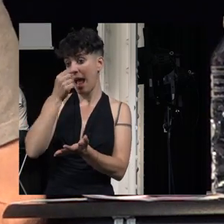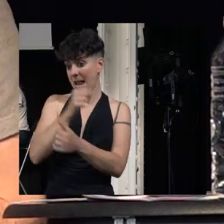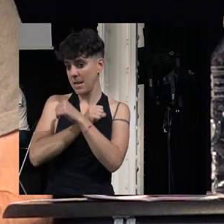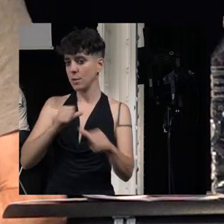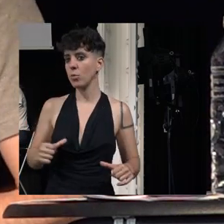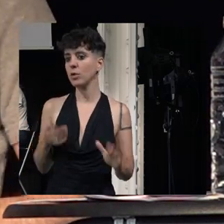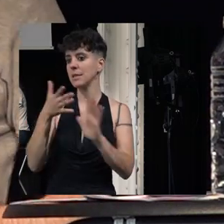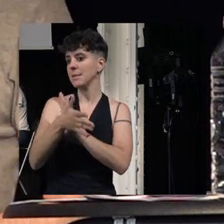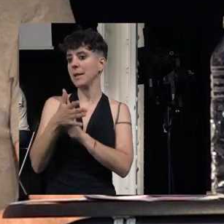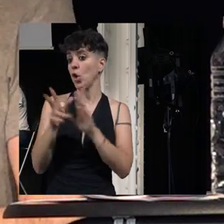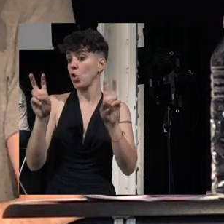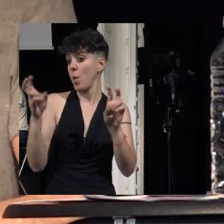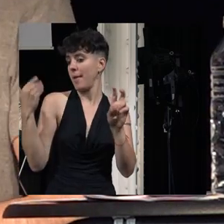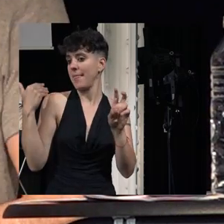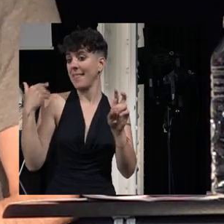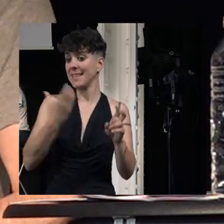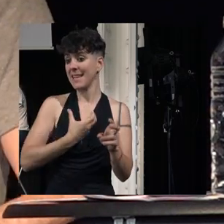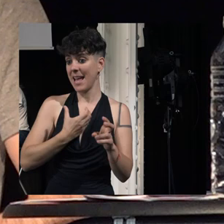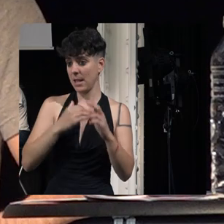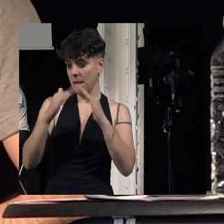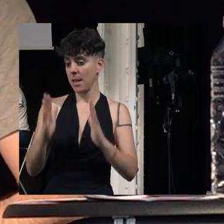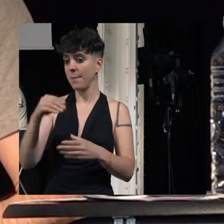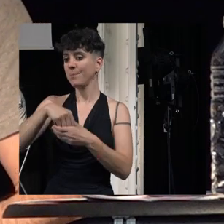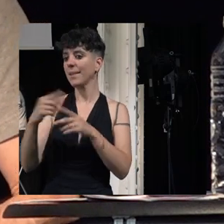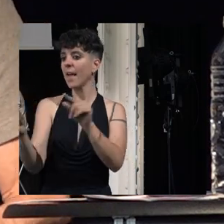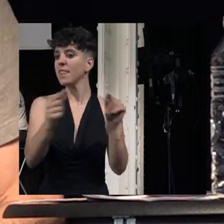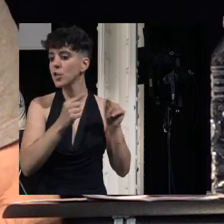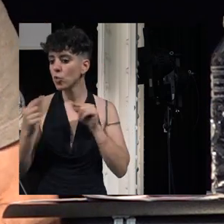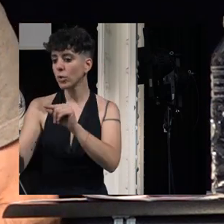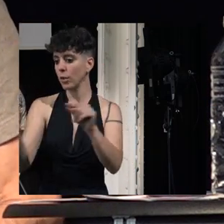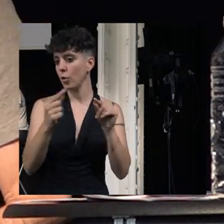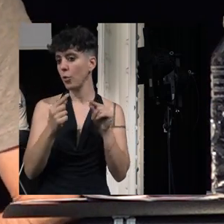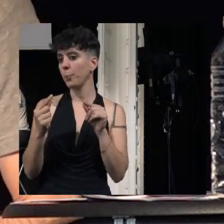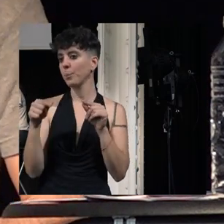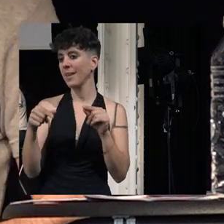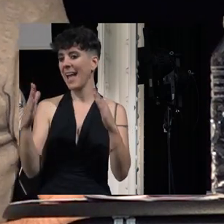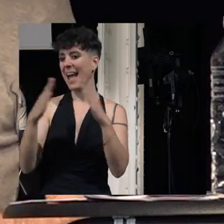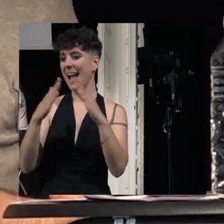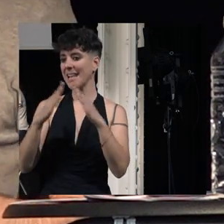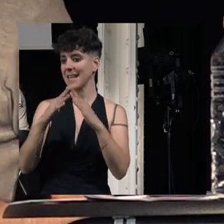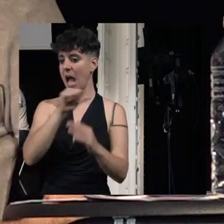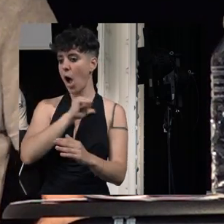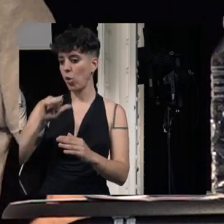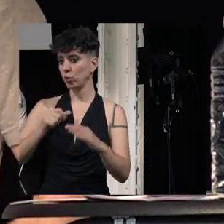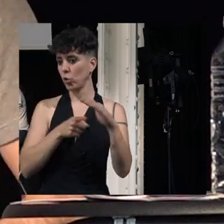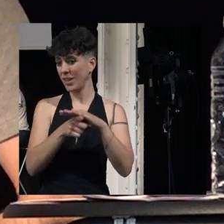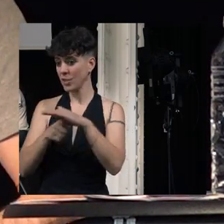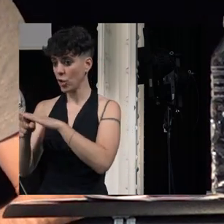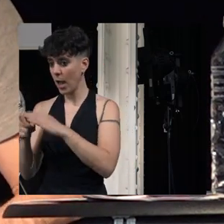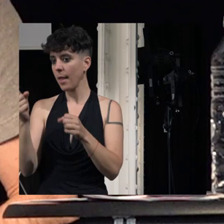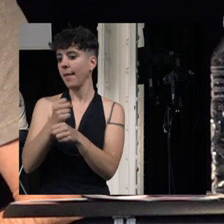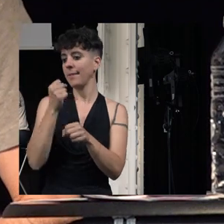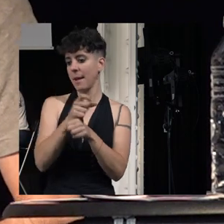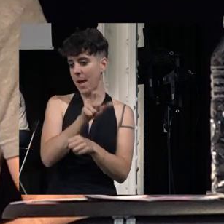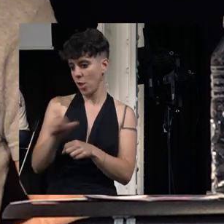Lisboa una de las novedades es que la alcaldería está discutiendo la implementación de una casa autogerida por trabajadores y trabajadoras